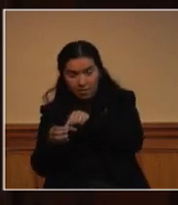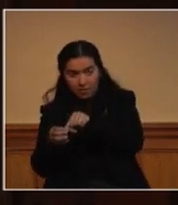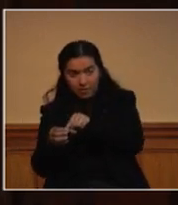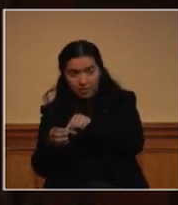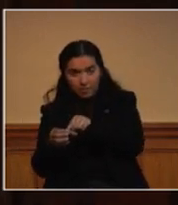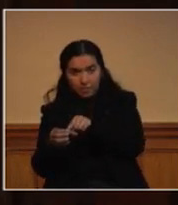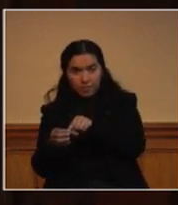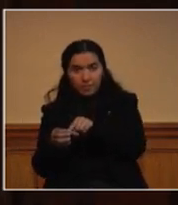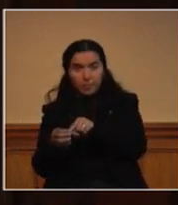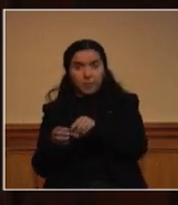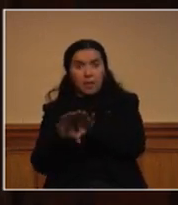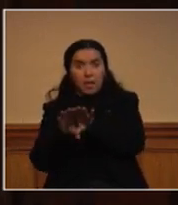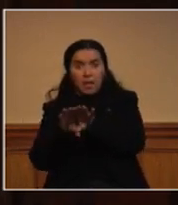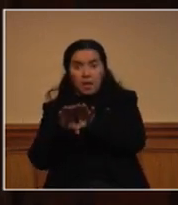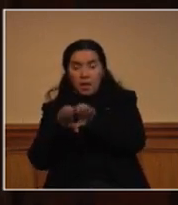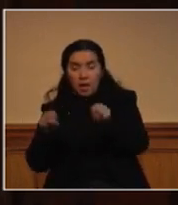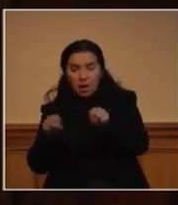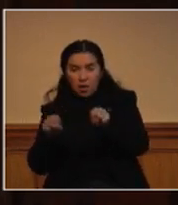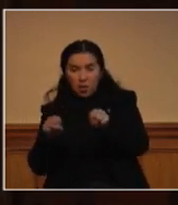la Convención de los Derechos